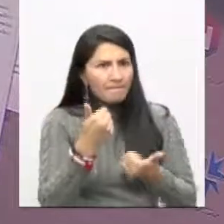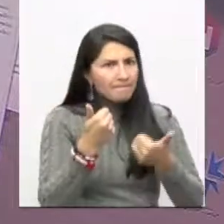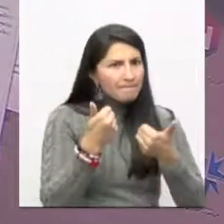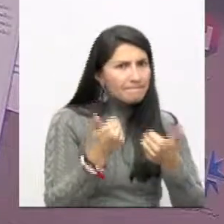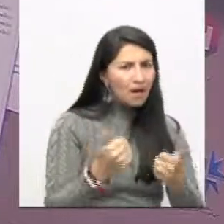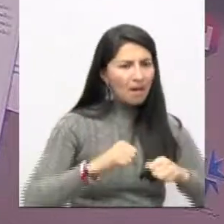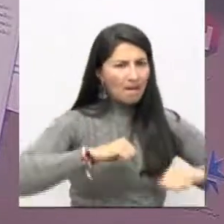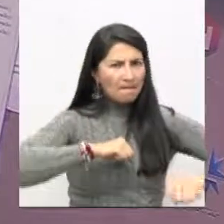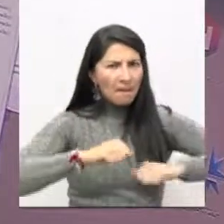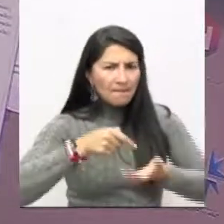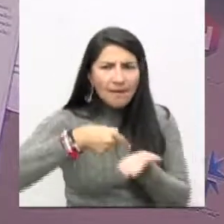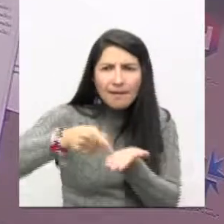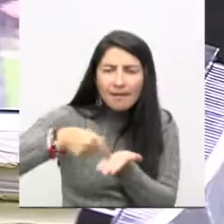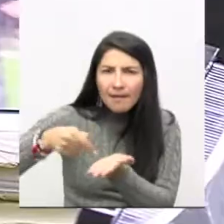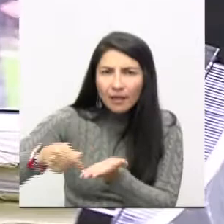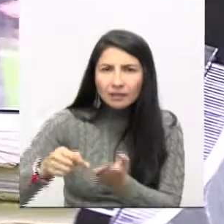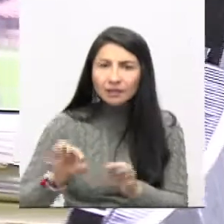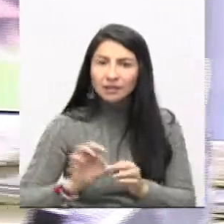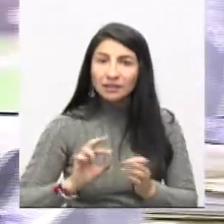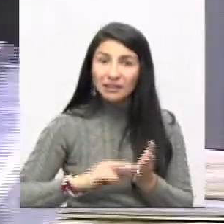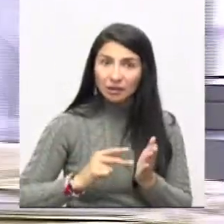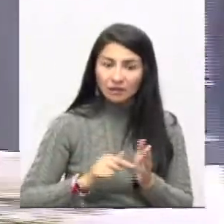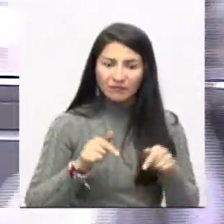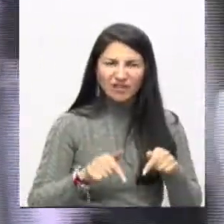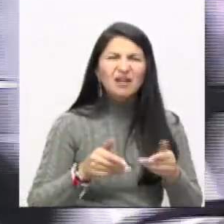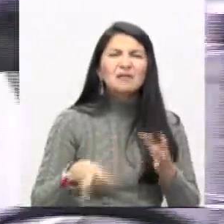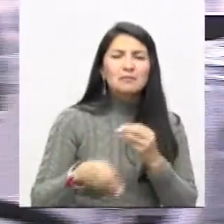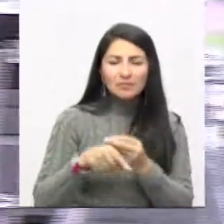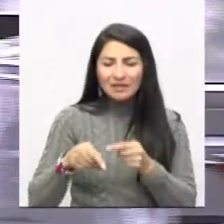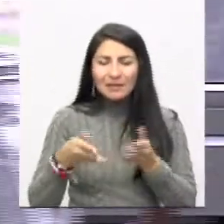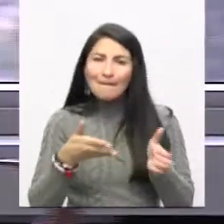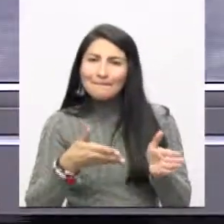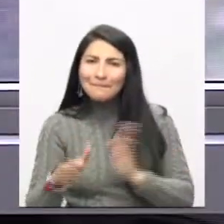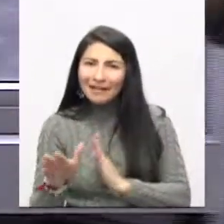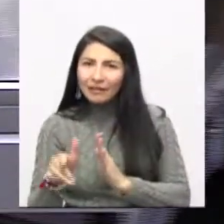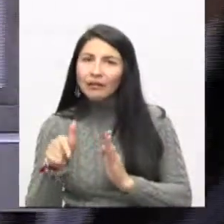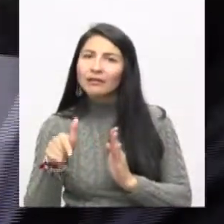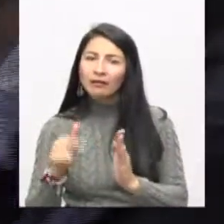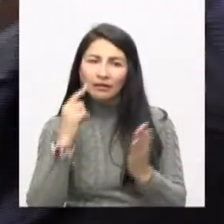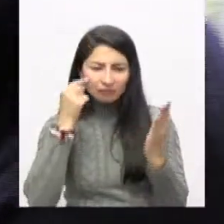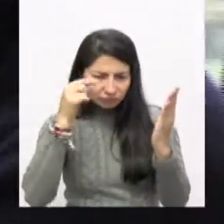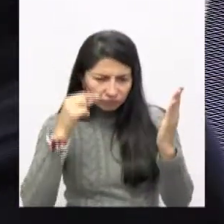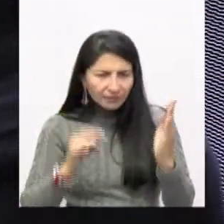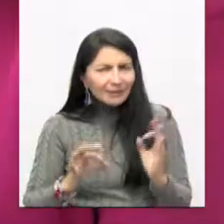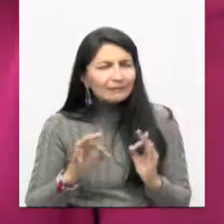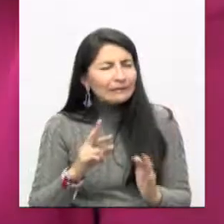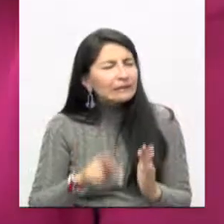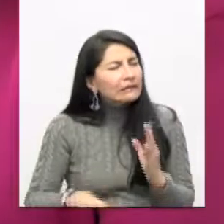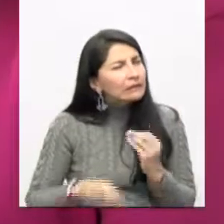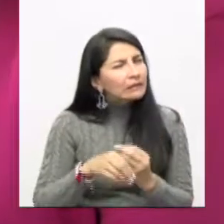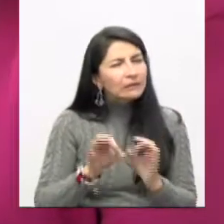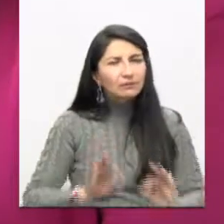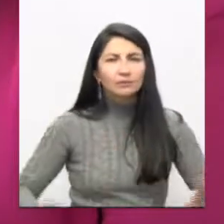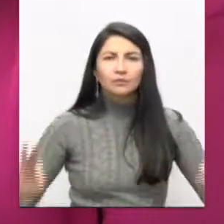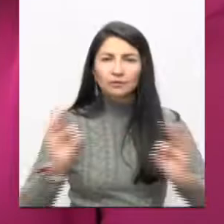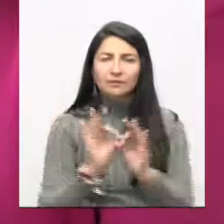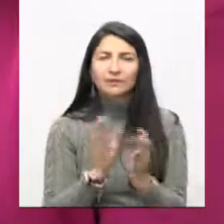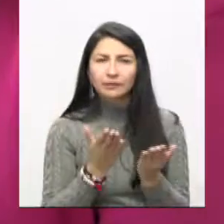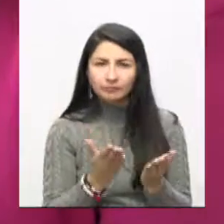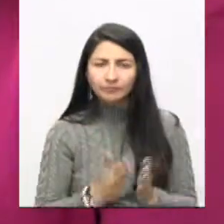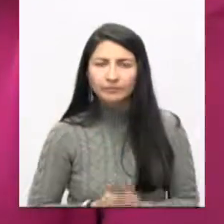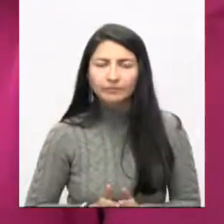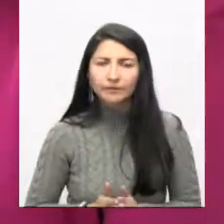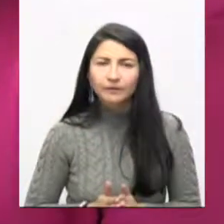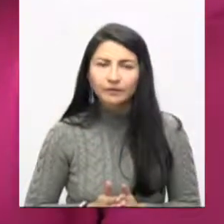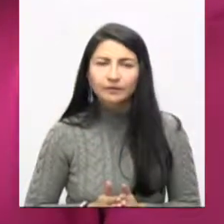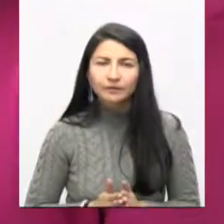los desempeños y de esos planes operativos que hagan para un mejor resultado en cada una de esas entidades públicas.